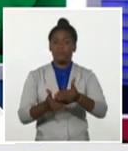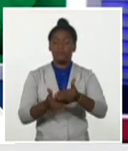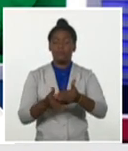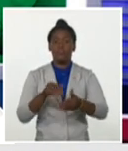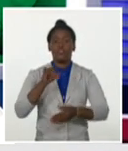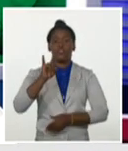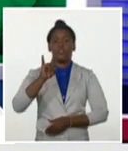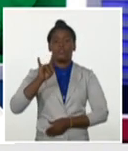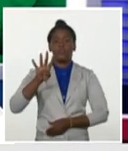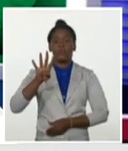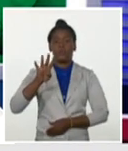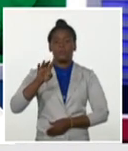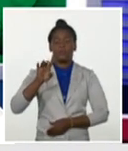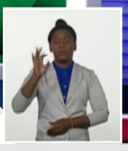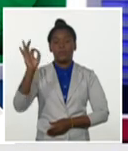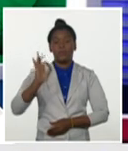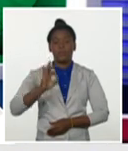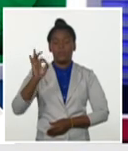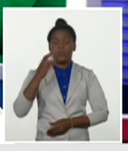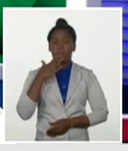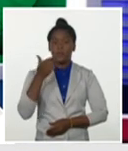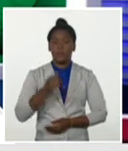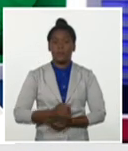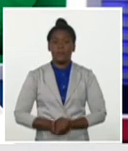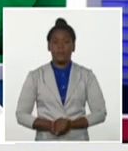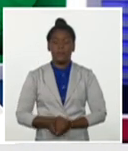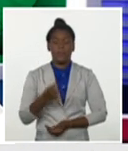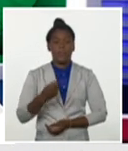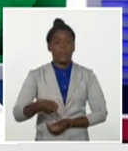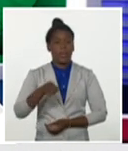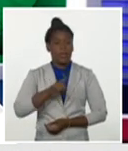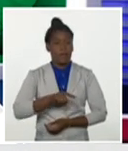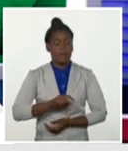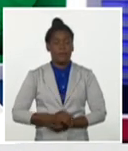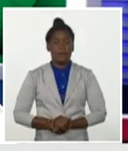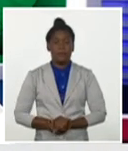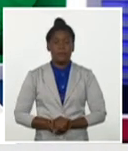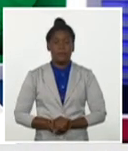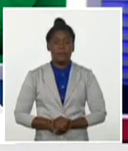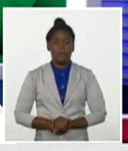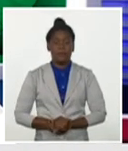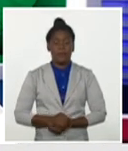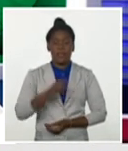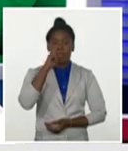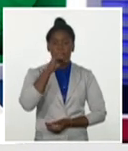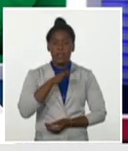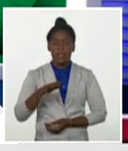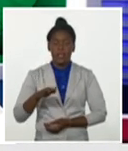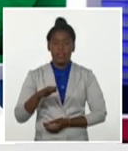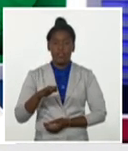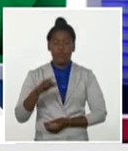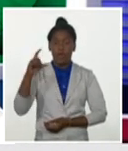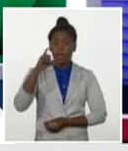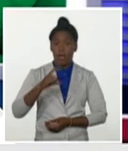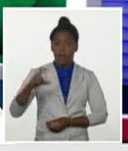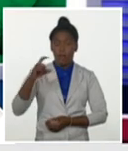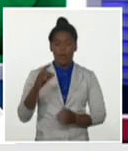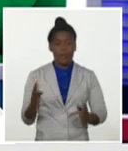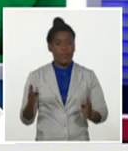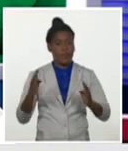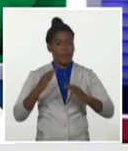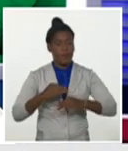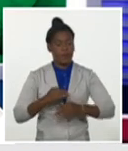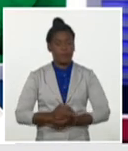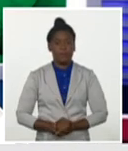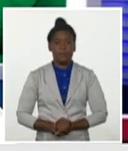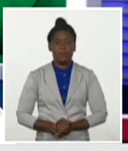de los diagnosticados. Ayer nos reportaron casos En edades pediátricas, ni Camagüey ni el municipio